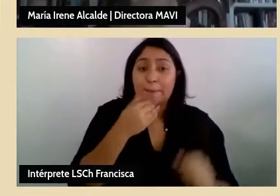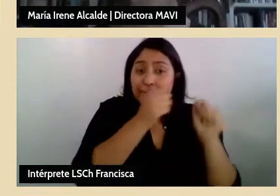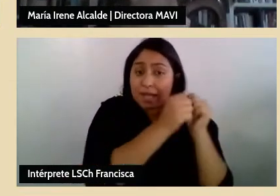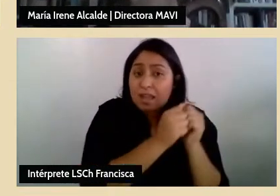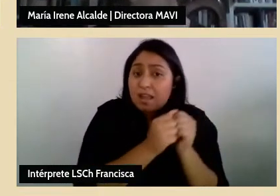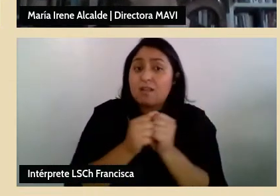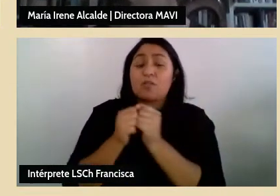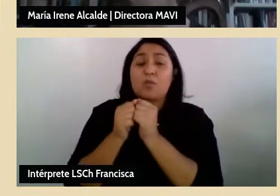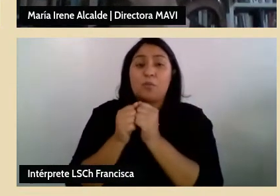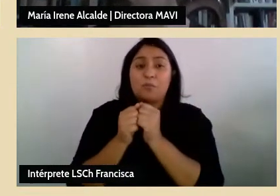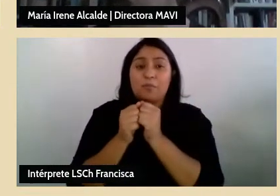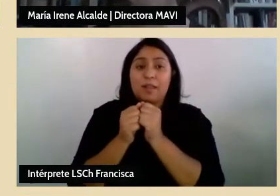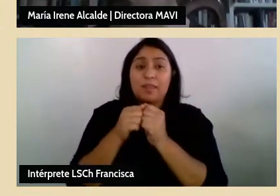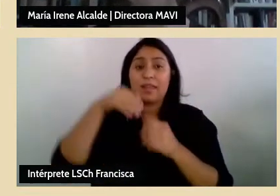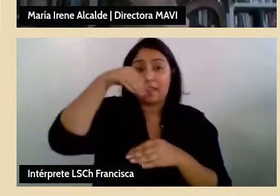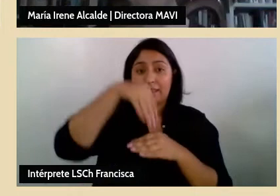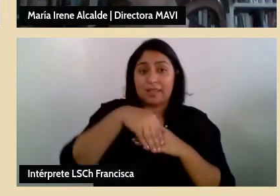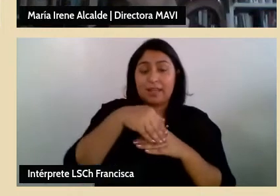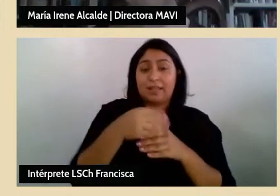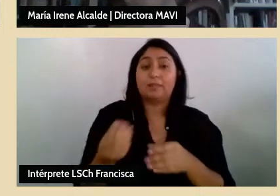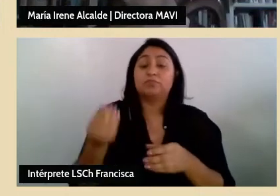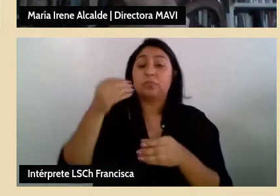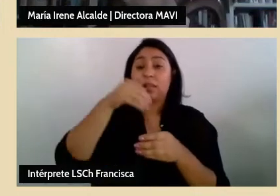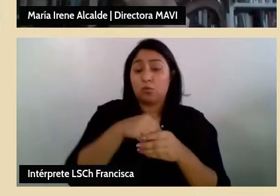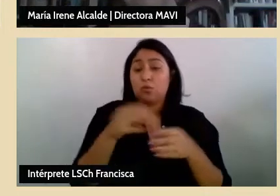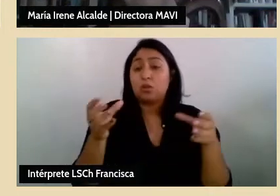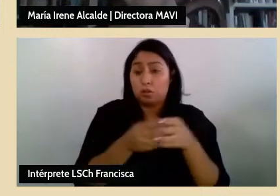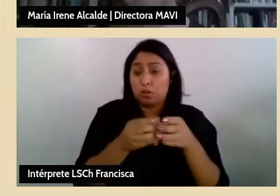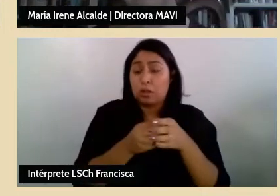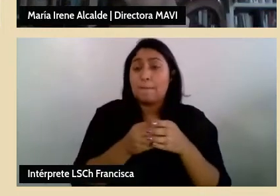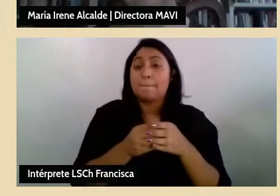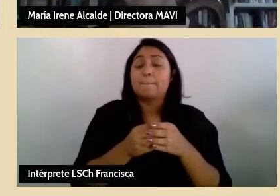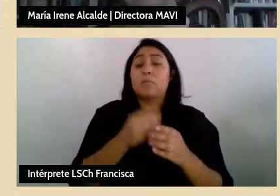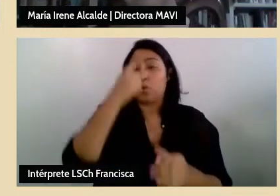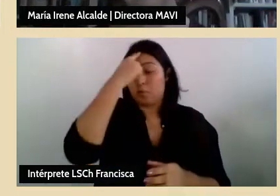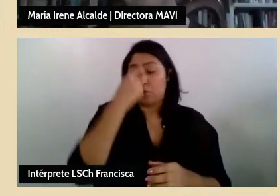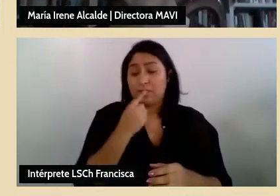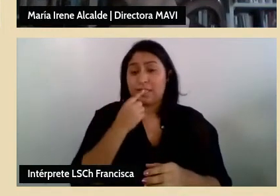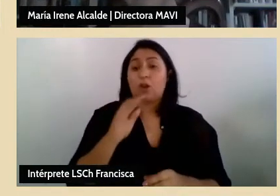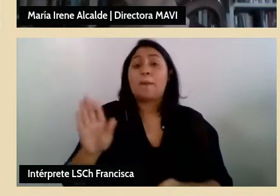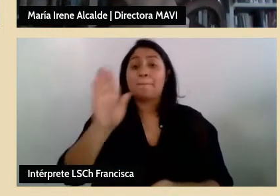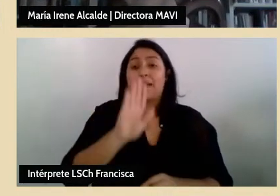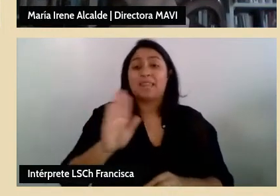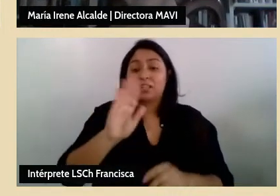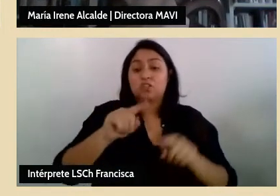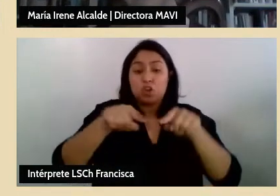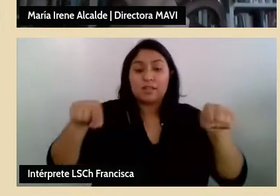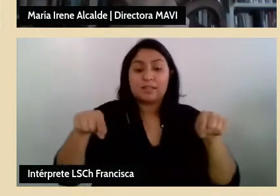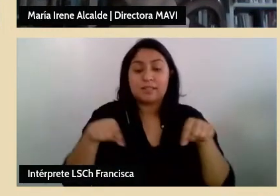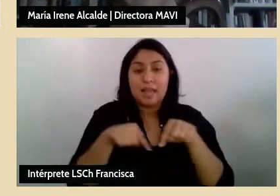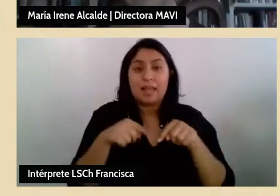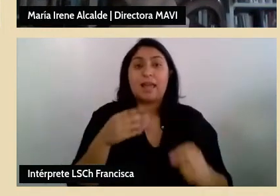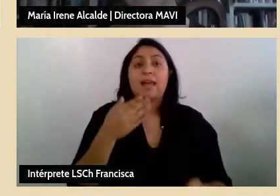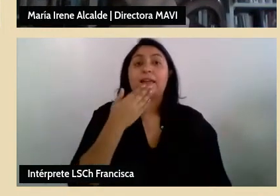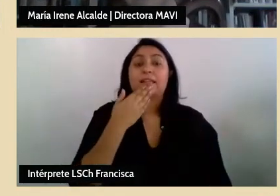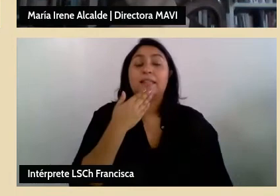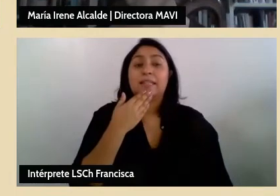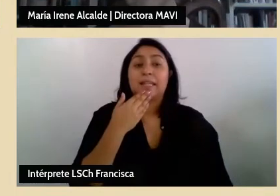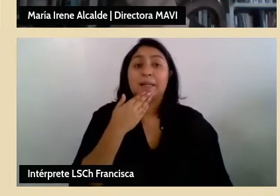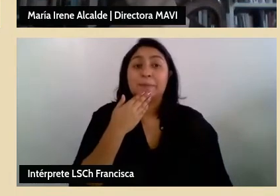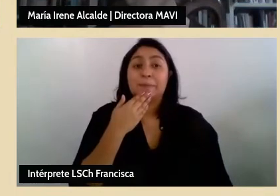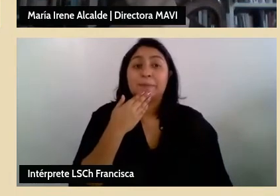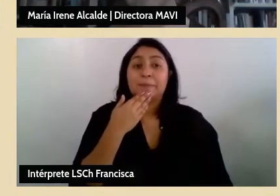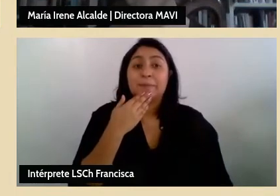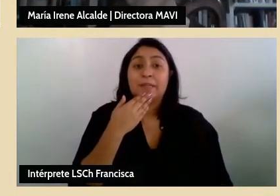también esta tarde, él es parte del equipo del museo y es el encargado de mantención de la sala. También entiendo que junto a él se